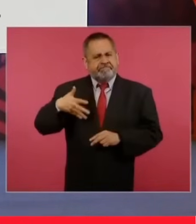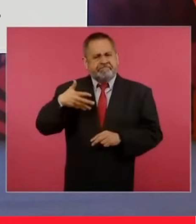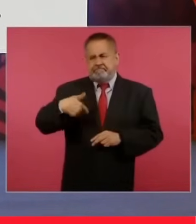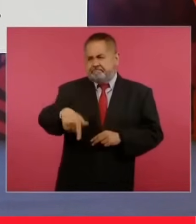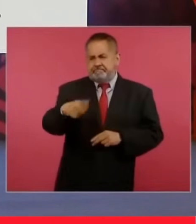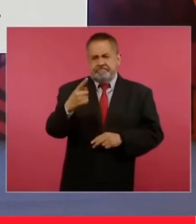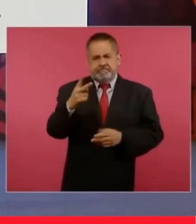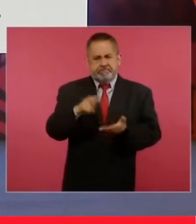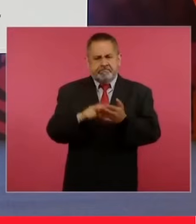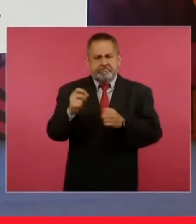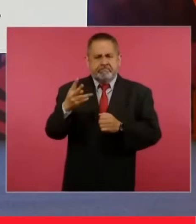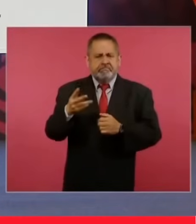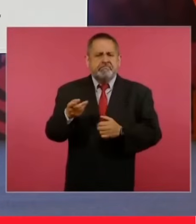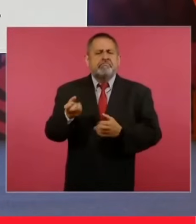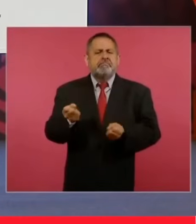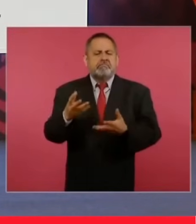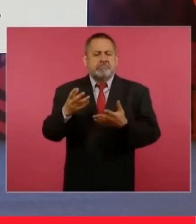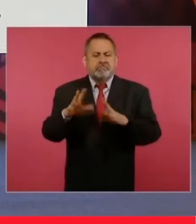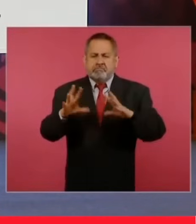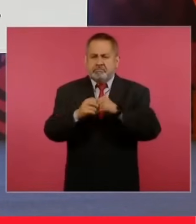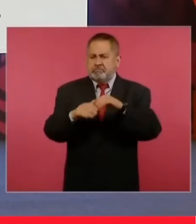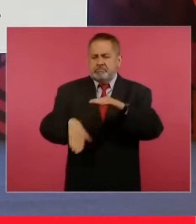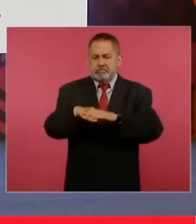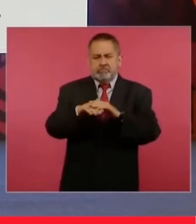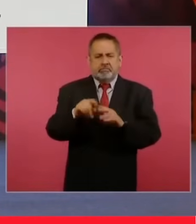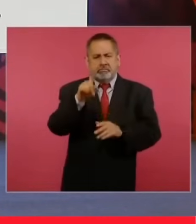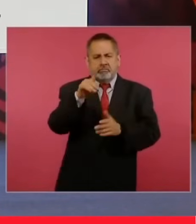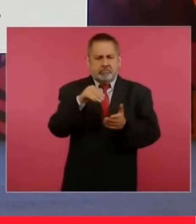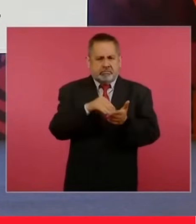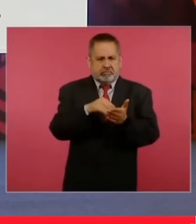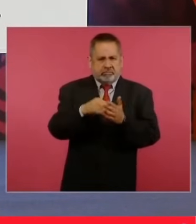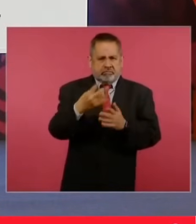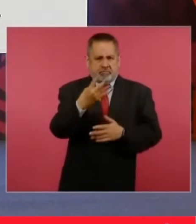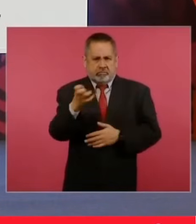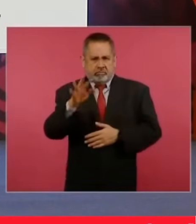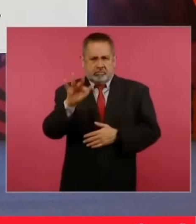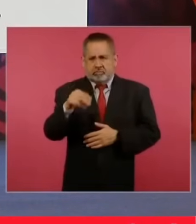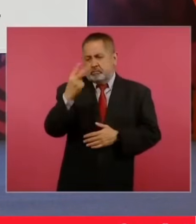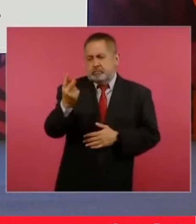año? En 1,452, porque